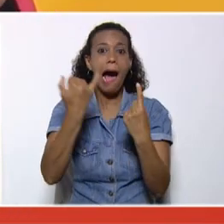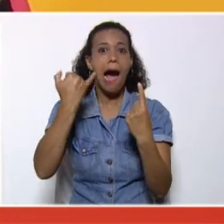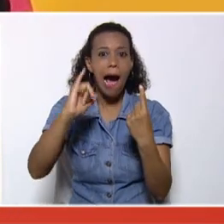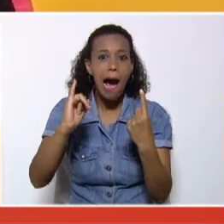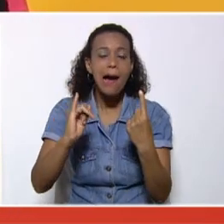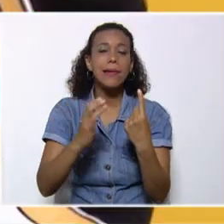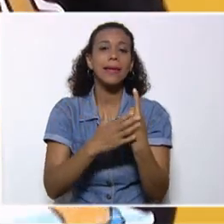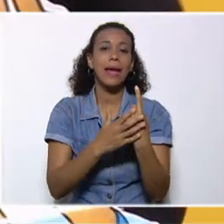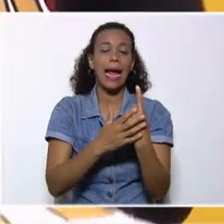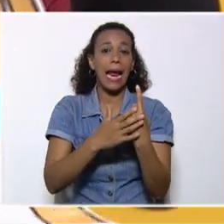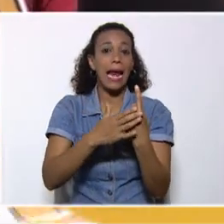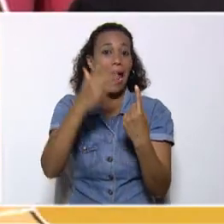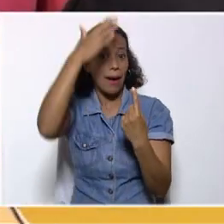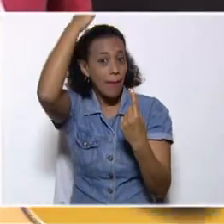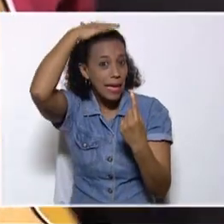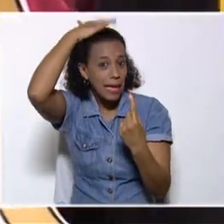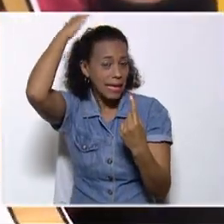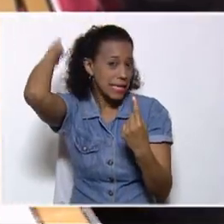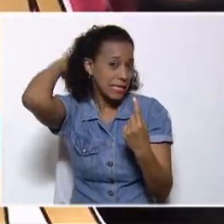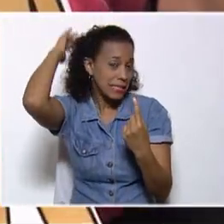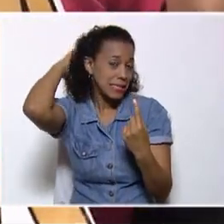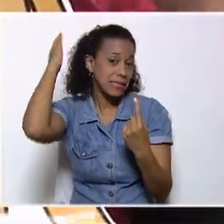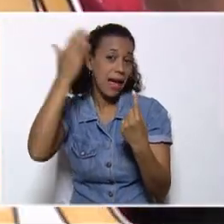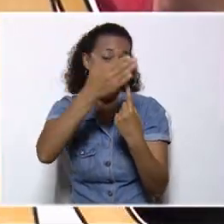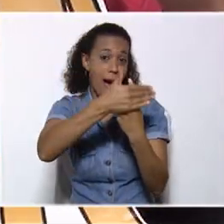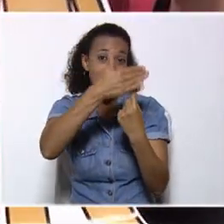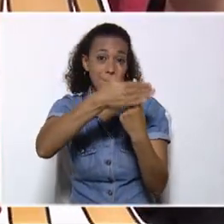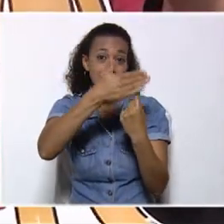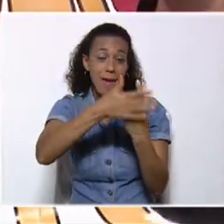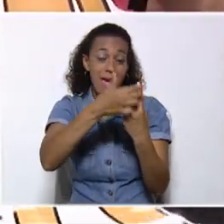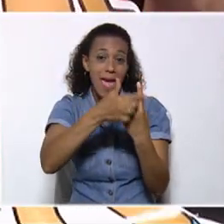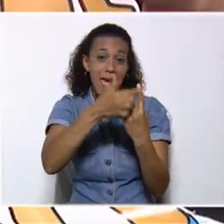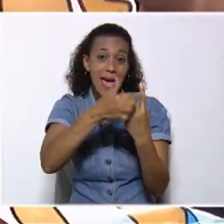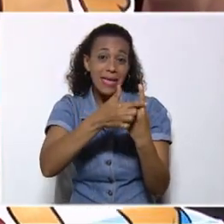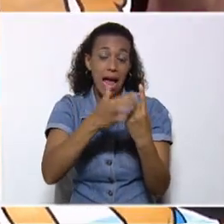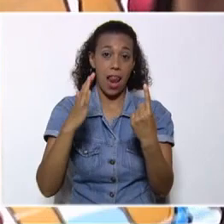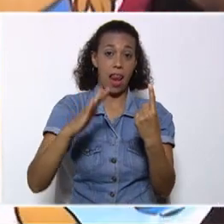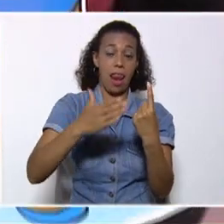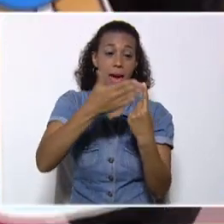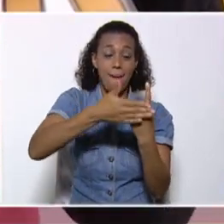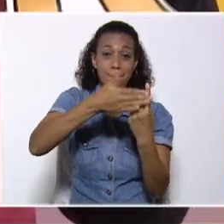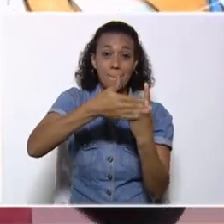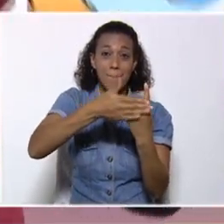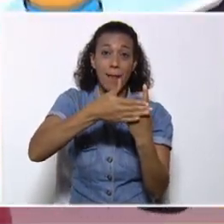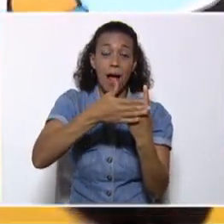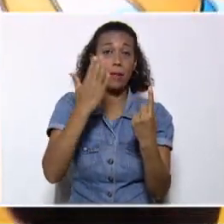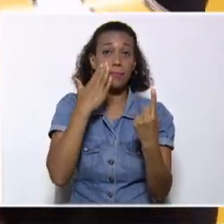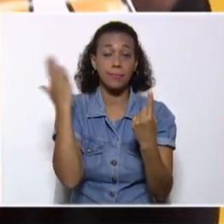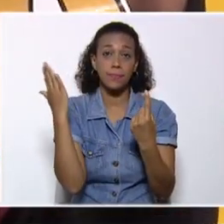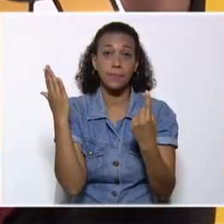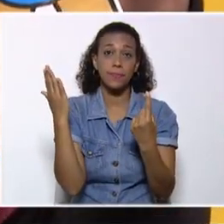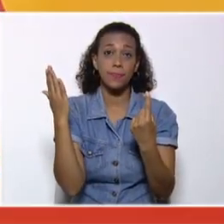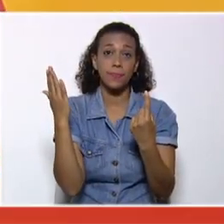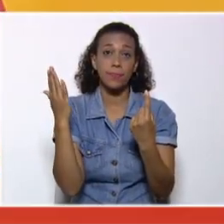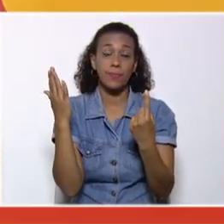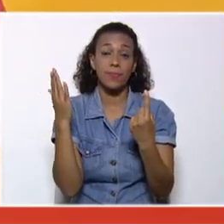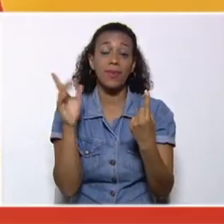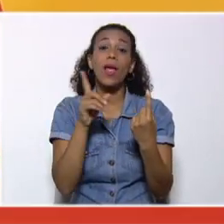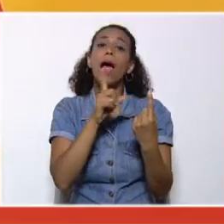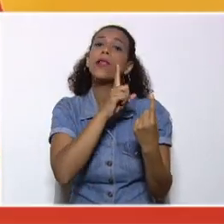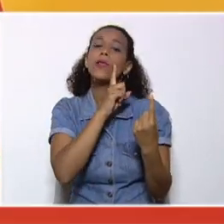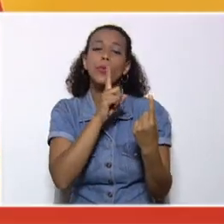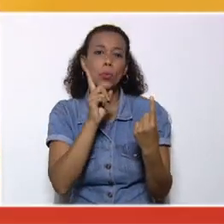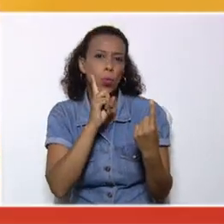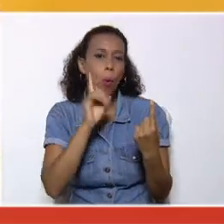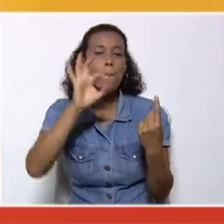tenemos, igual tenemos la cabeza por la parte de atrás, pero tenemos la espalda. Acá nosotros le podemos ir